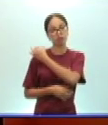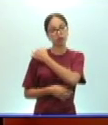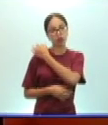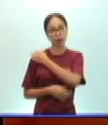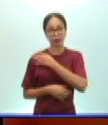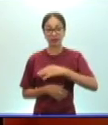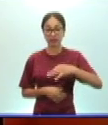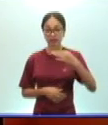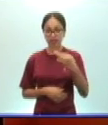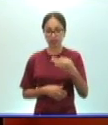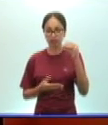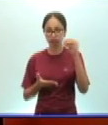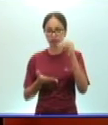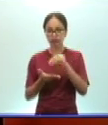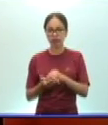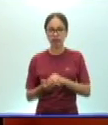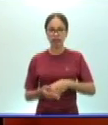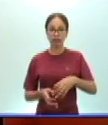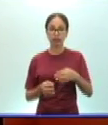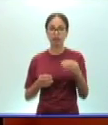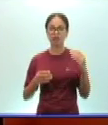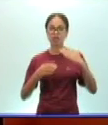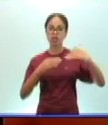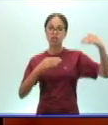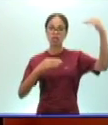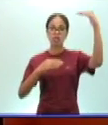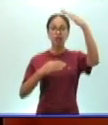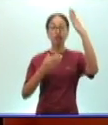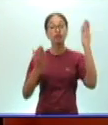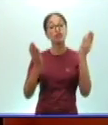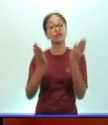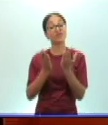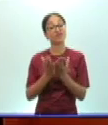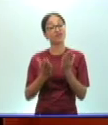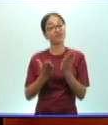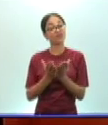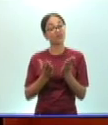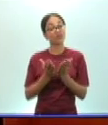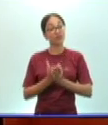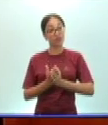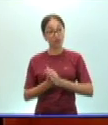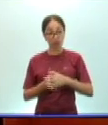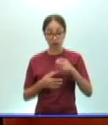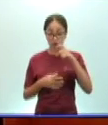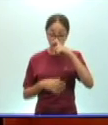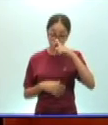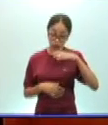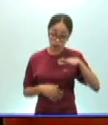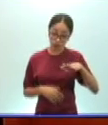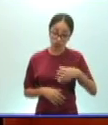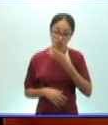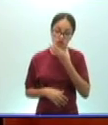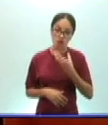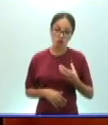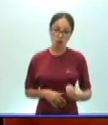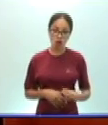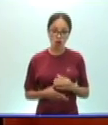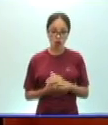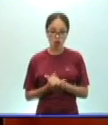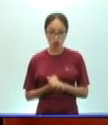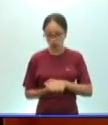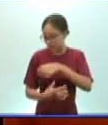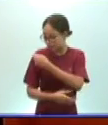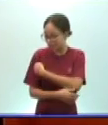bien presente y bien alto la educación de los niños, jóvenes, adolescentes y del pueblo